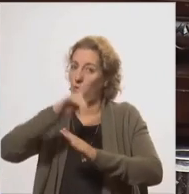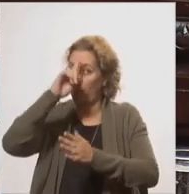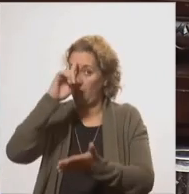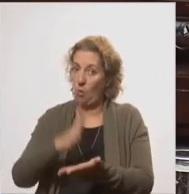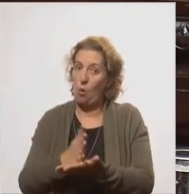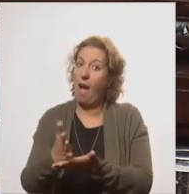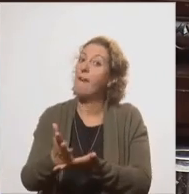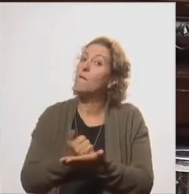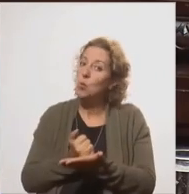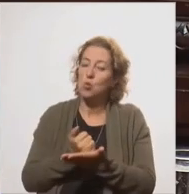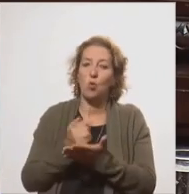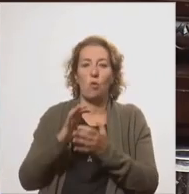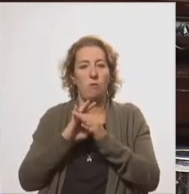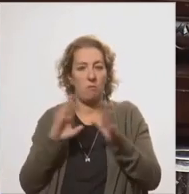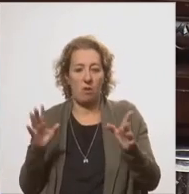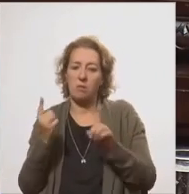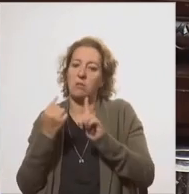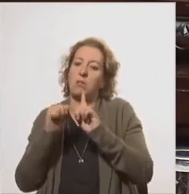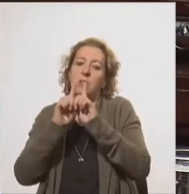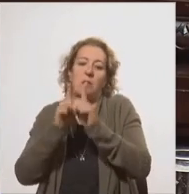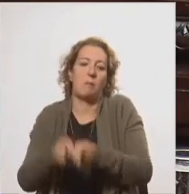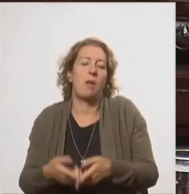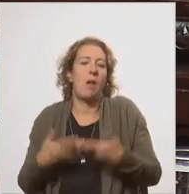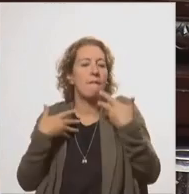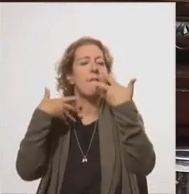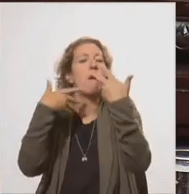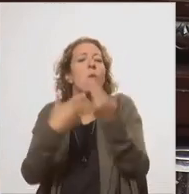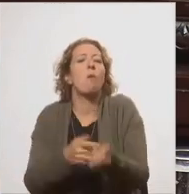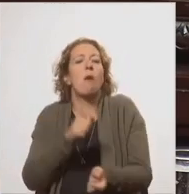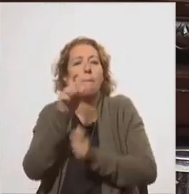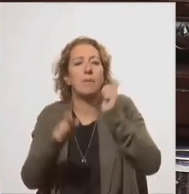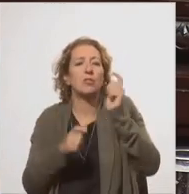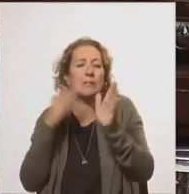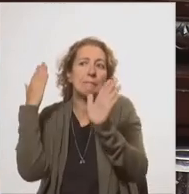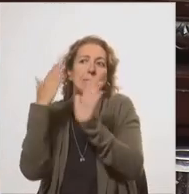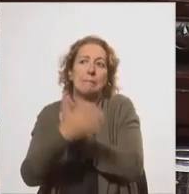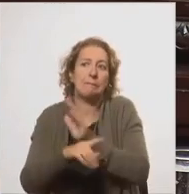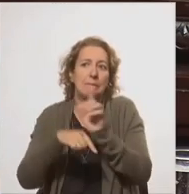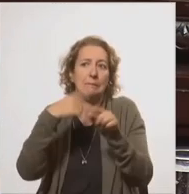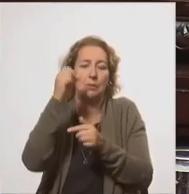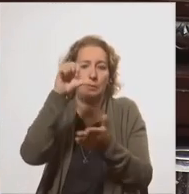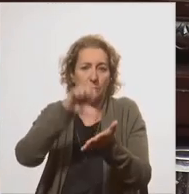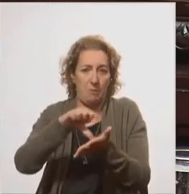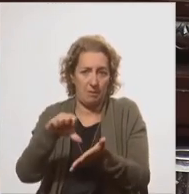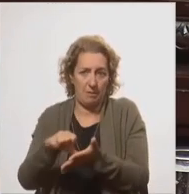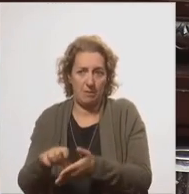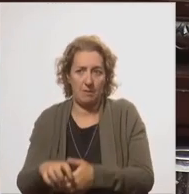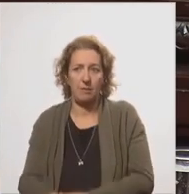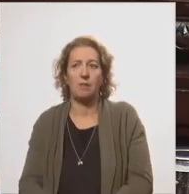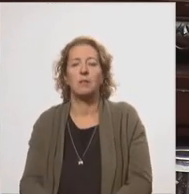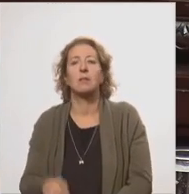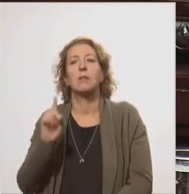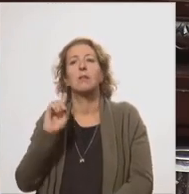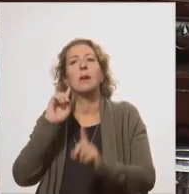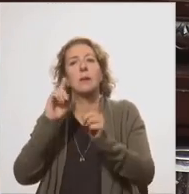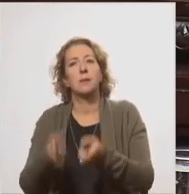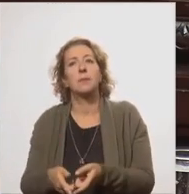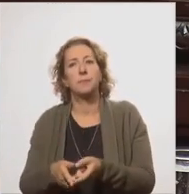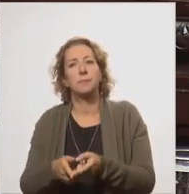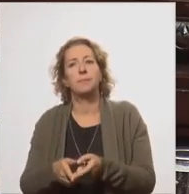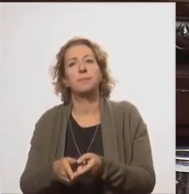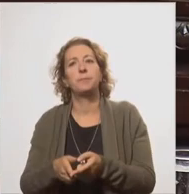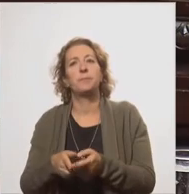en democracia y en favor de los refugiados de los más recónditos orígenes del mundo. Fue también